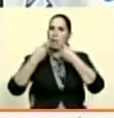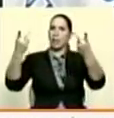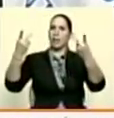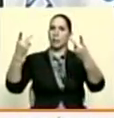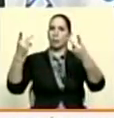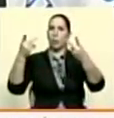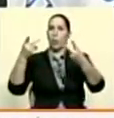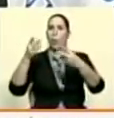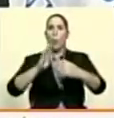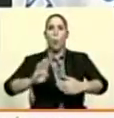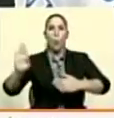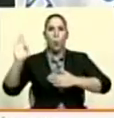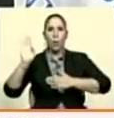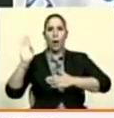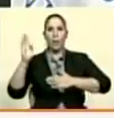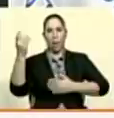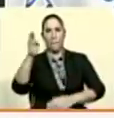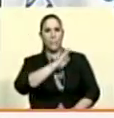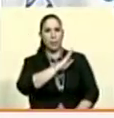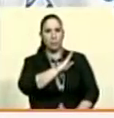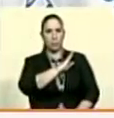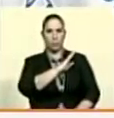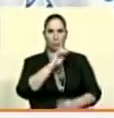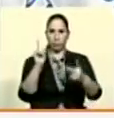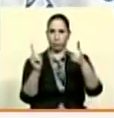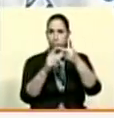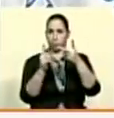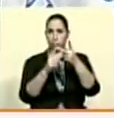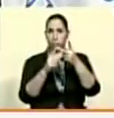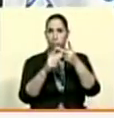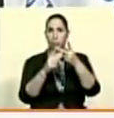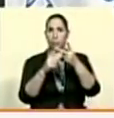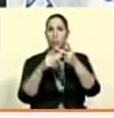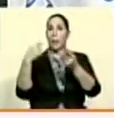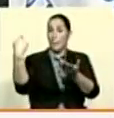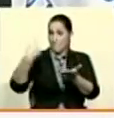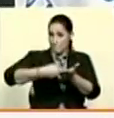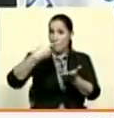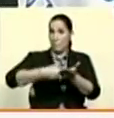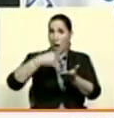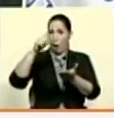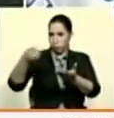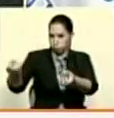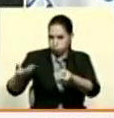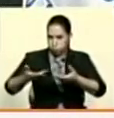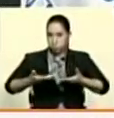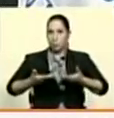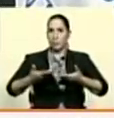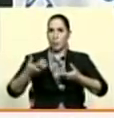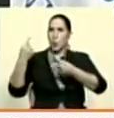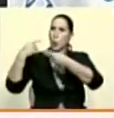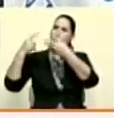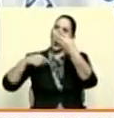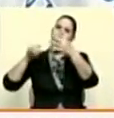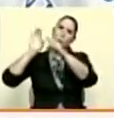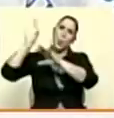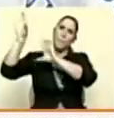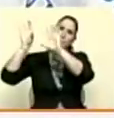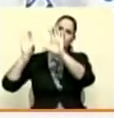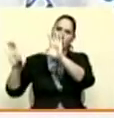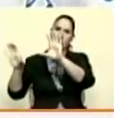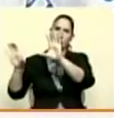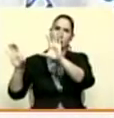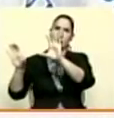de patrimonio. Y segundo, ha recibido dinero proveniente de instancias internacionales